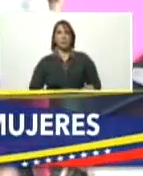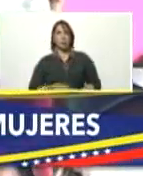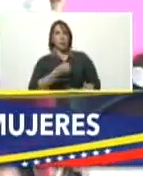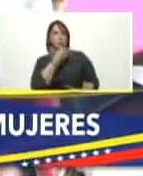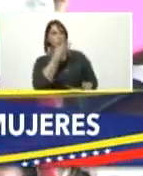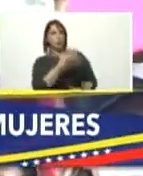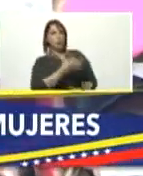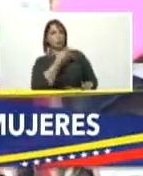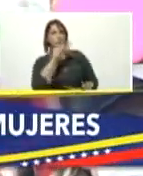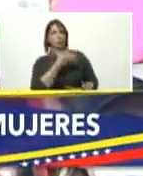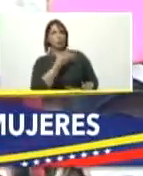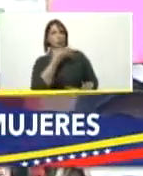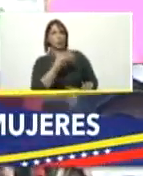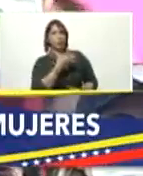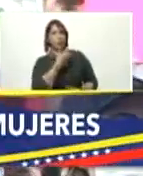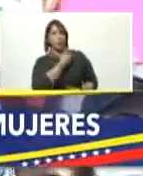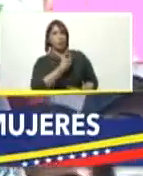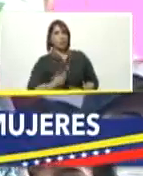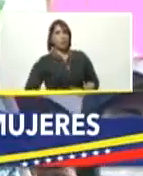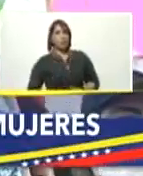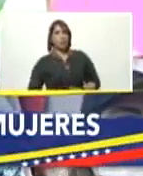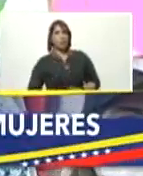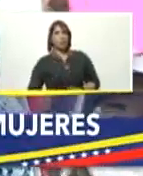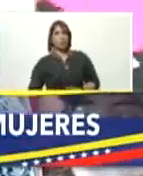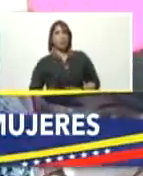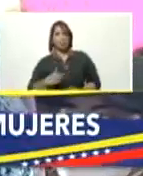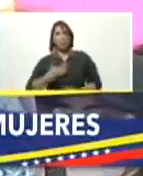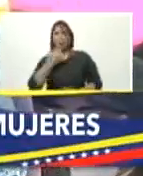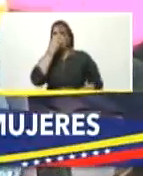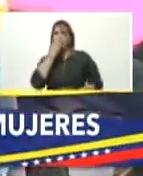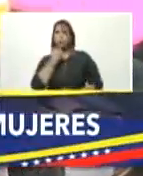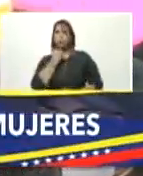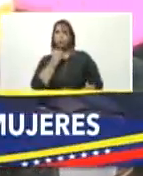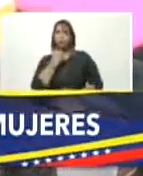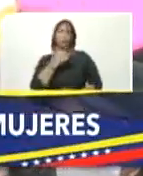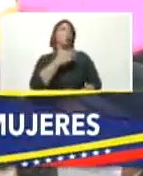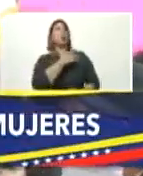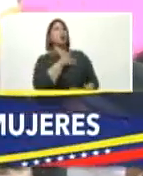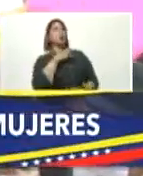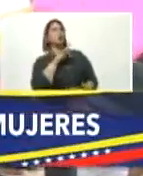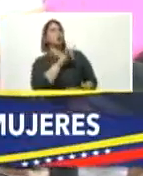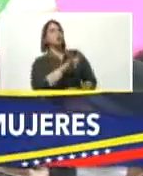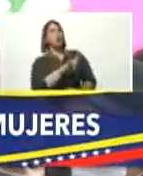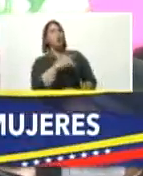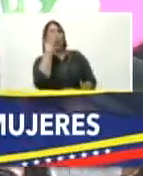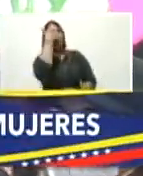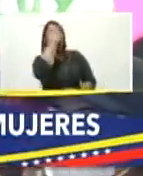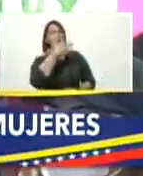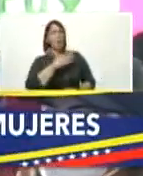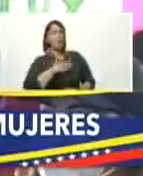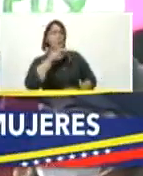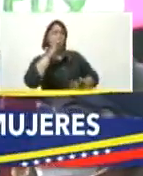presidente. Te puedes quitar el tapaboca para verte el rostro soy completo. Soy afro, mi